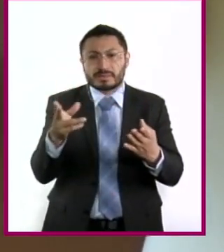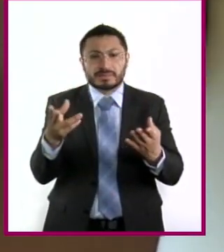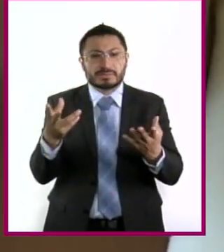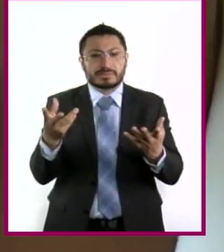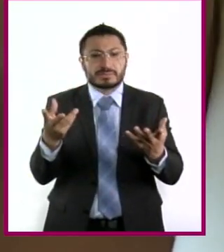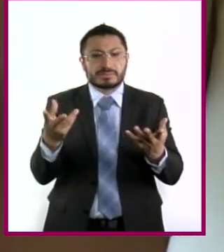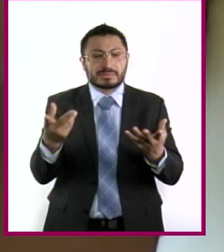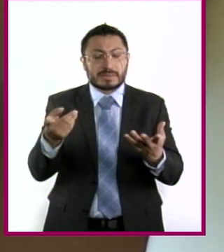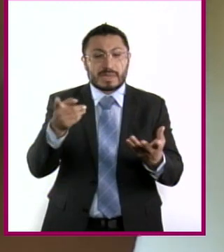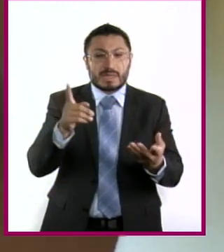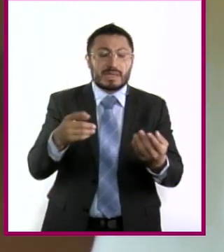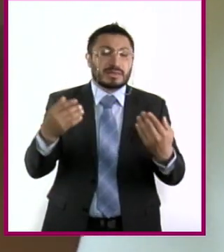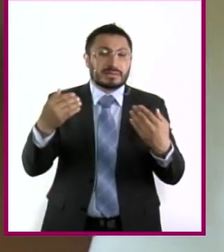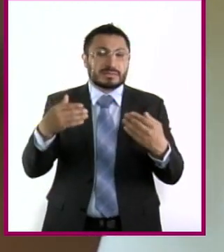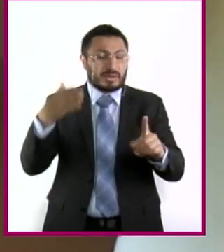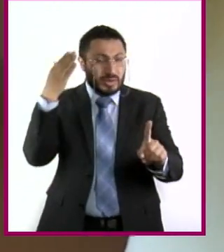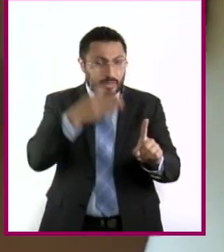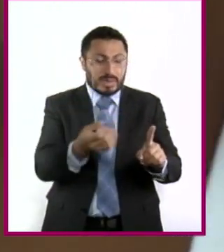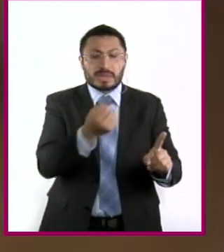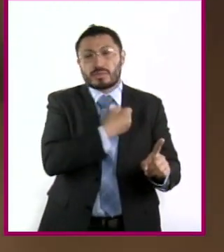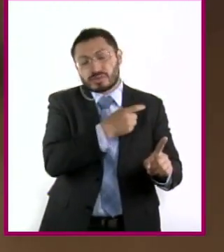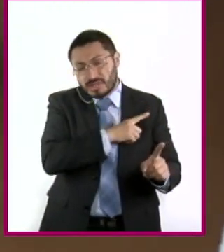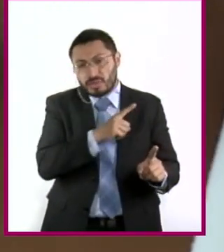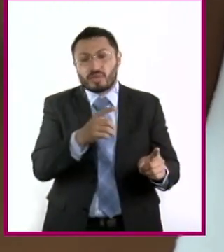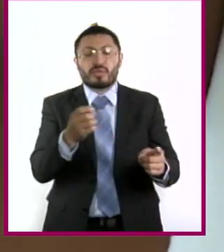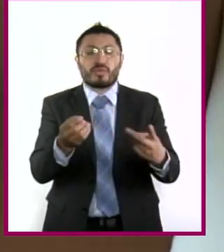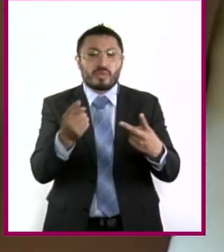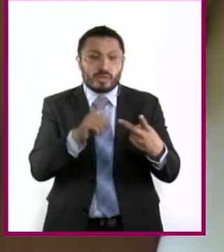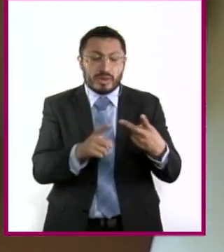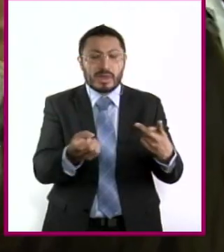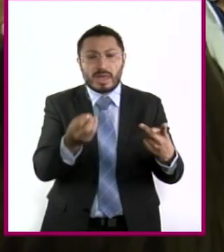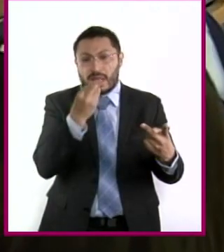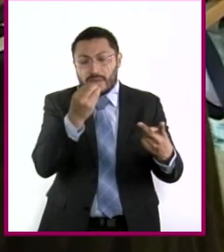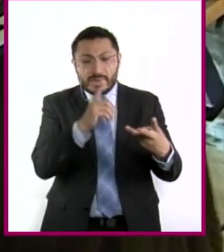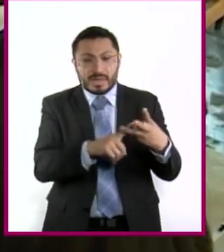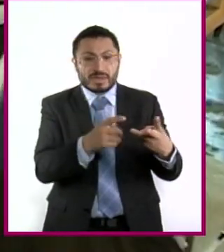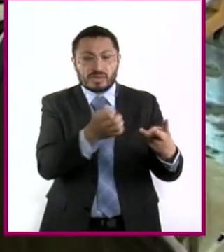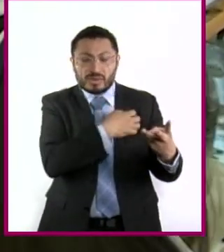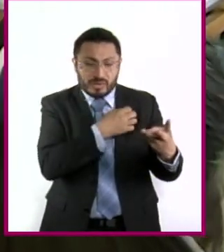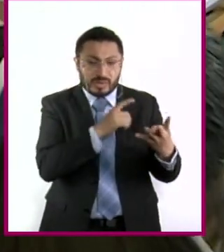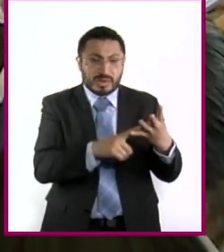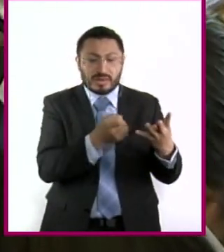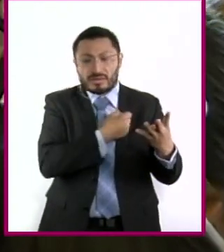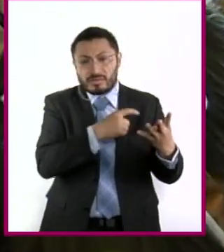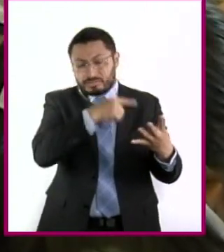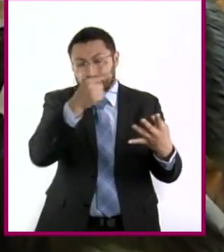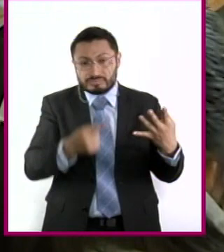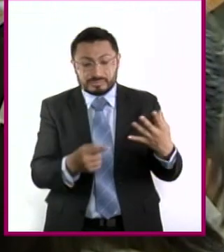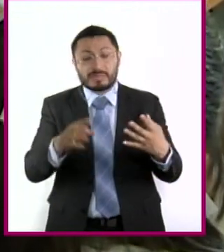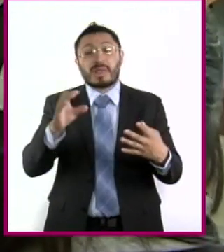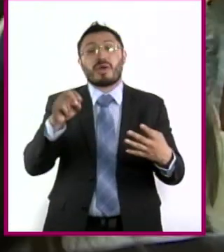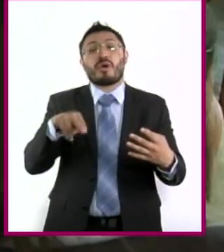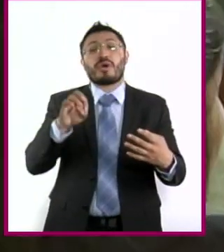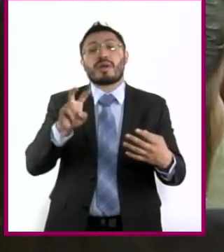de la salud, de la alimentación, de la educación. Coneval cada año analiza esos